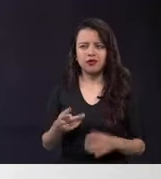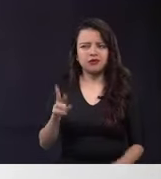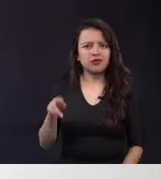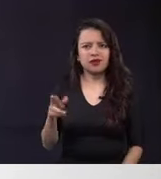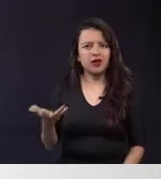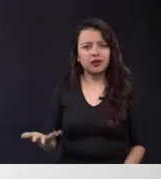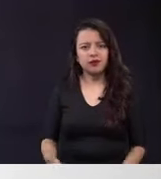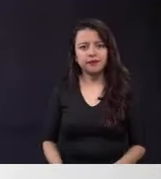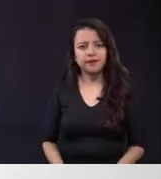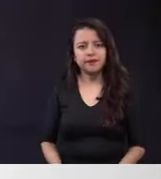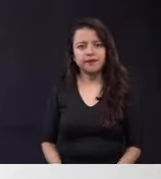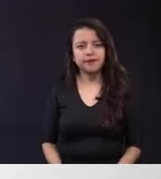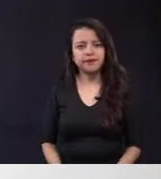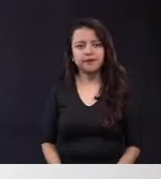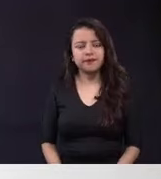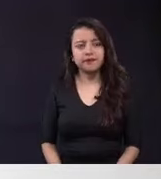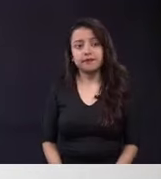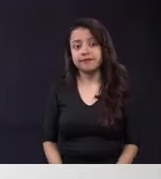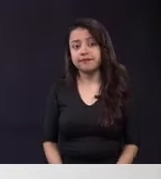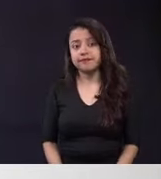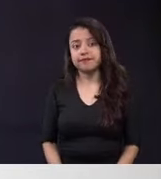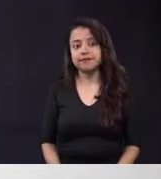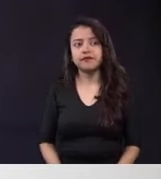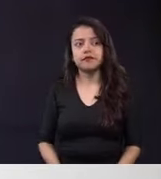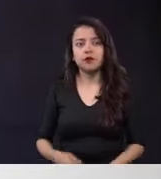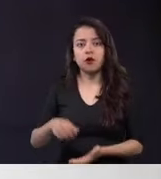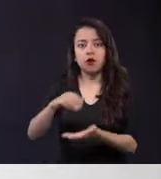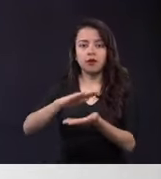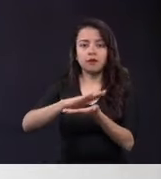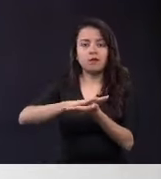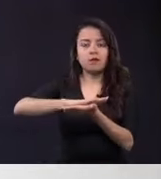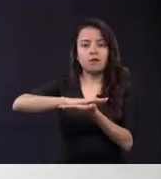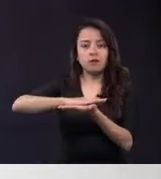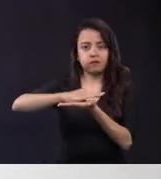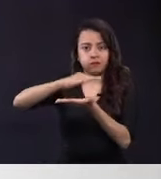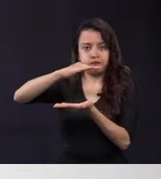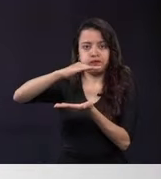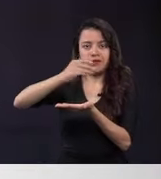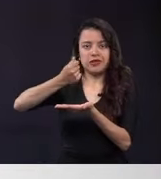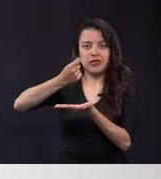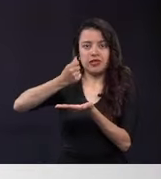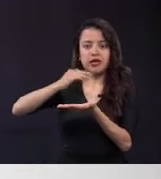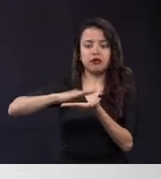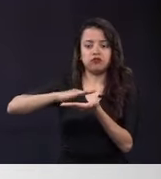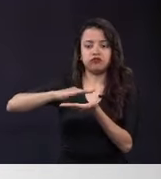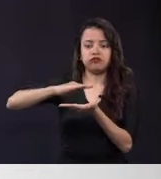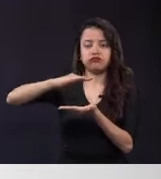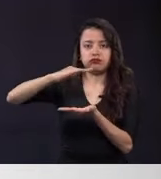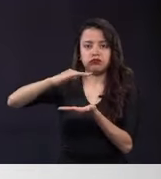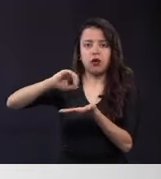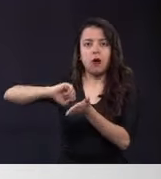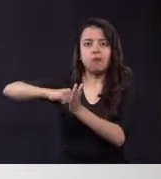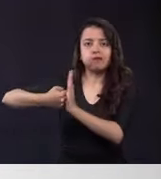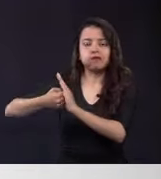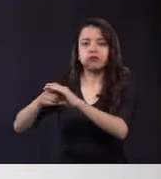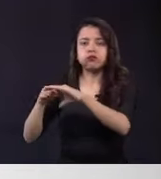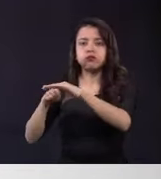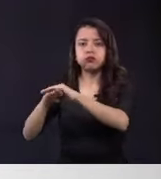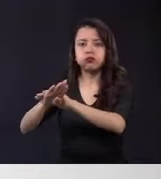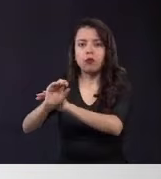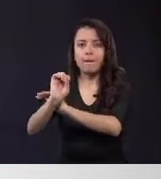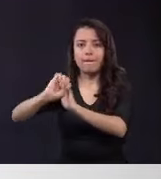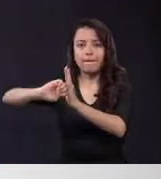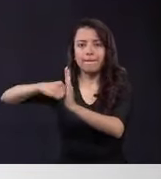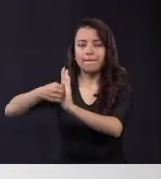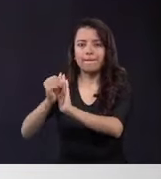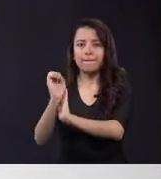sospechoso. Y pues bueno, esa plata hoy está congelada porque aunque nosotros hemos ganado en los tribunales, pues el señor nunca ha